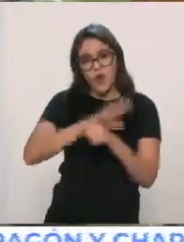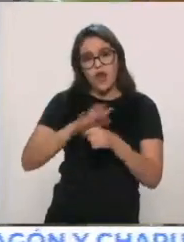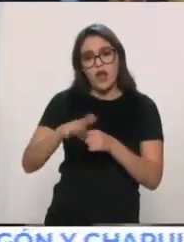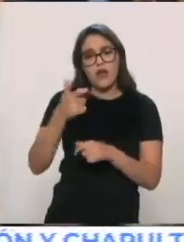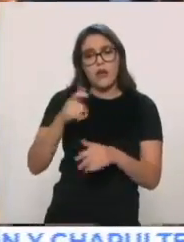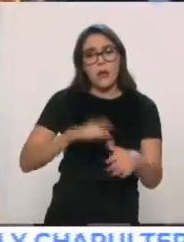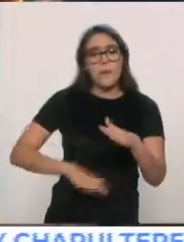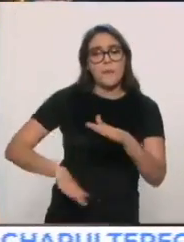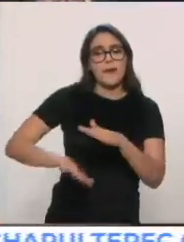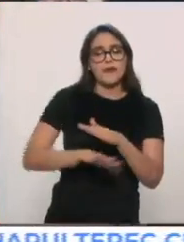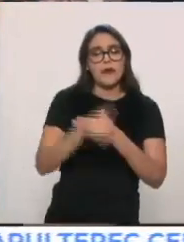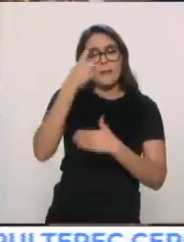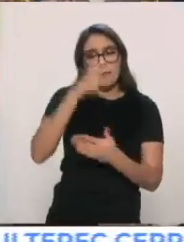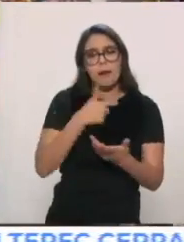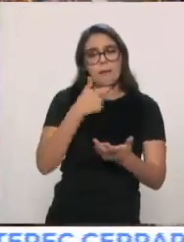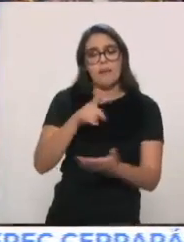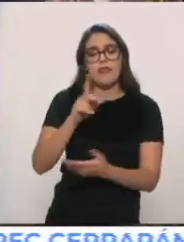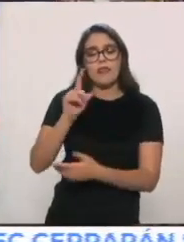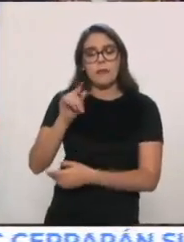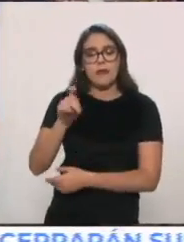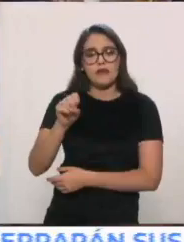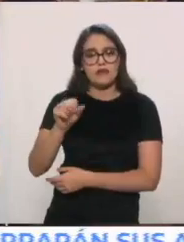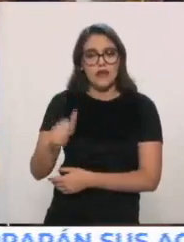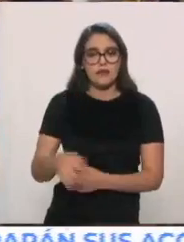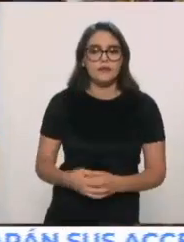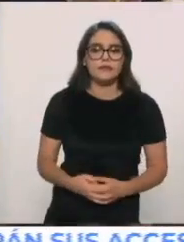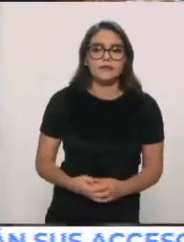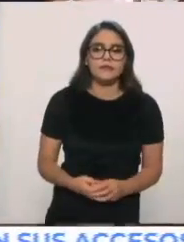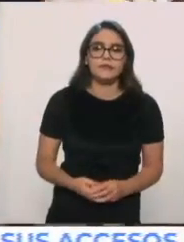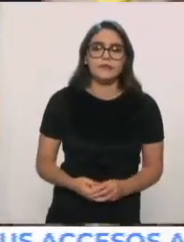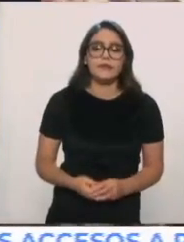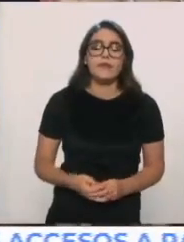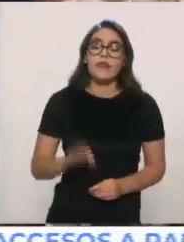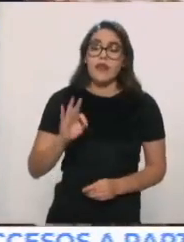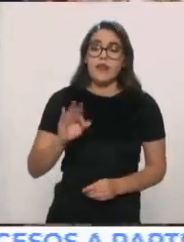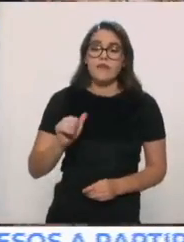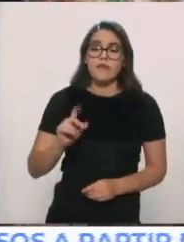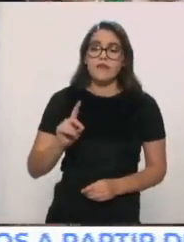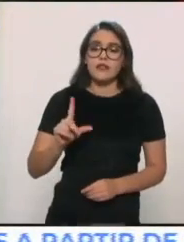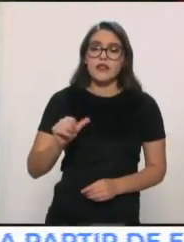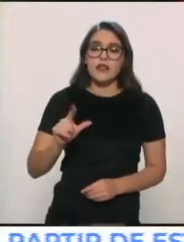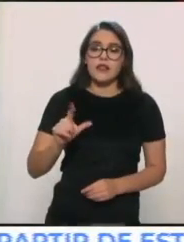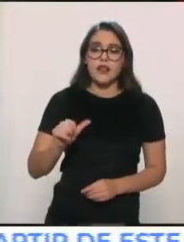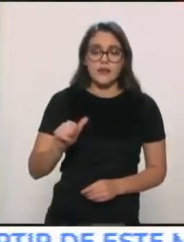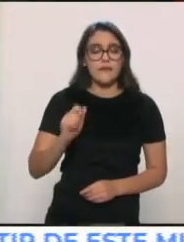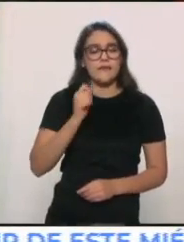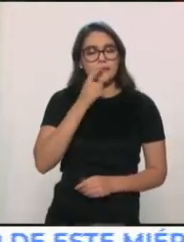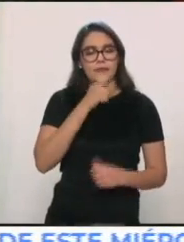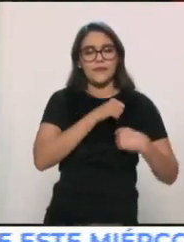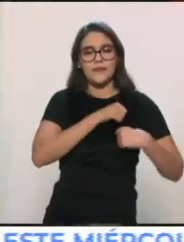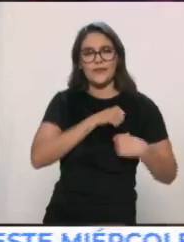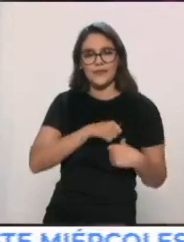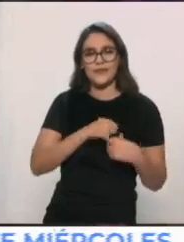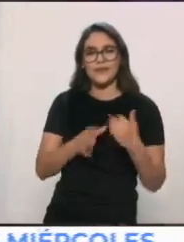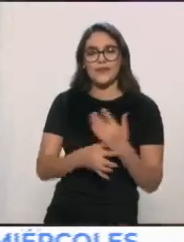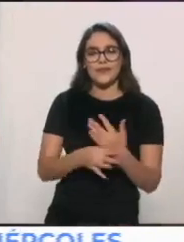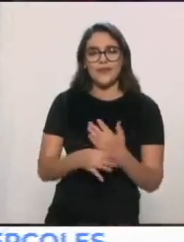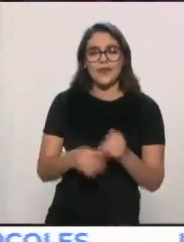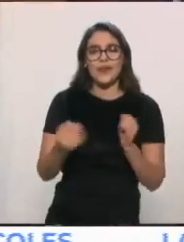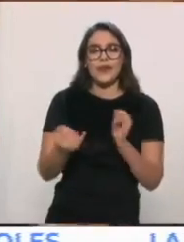secretario de Desarrollo Económico, Fadlala Cabani, ha estado hablando con las distintas cámaras, en particular con la